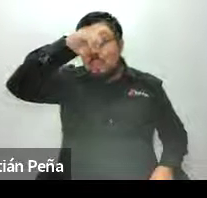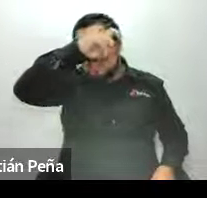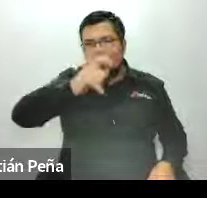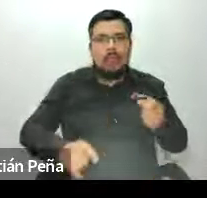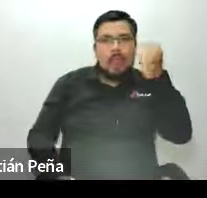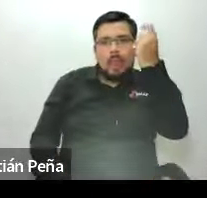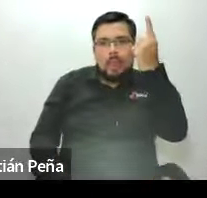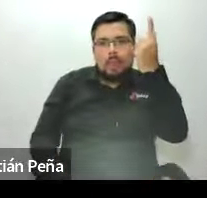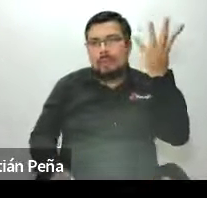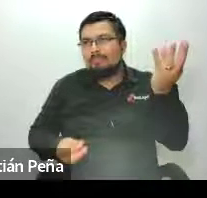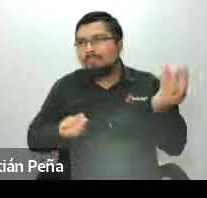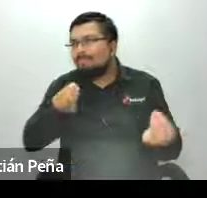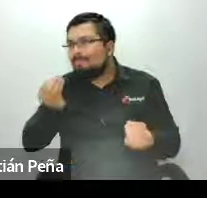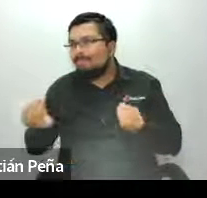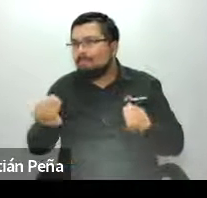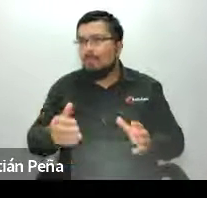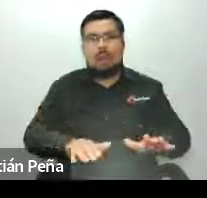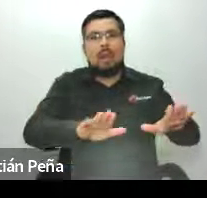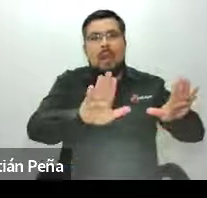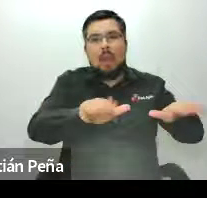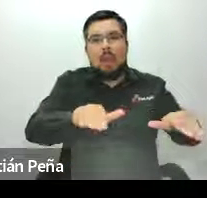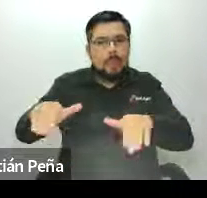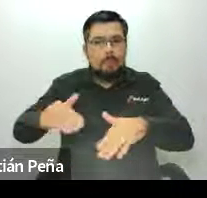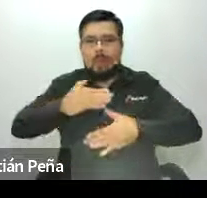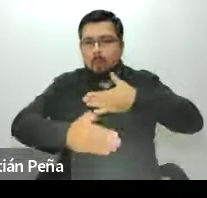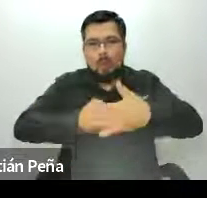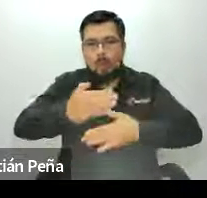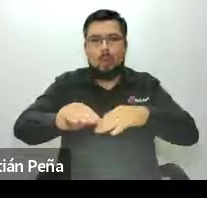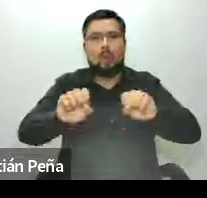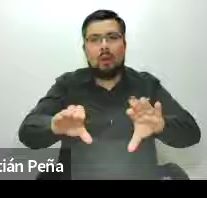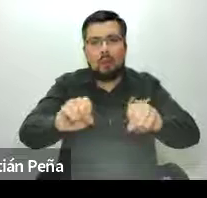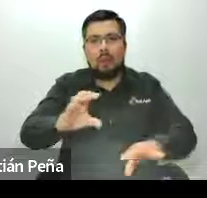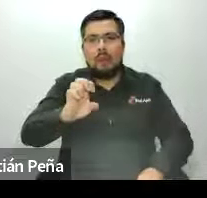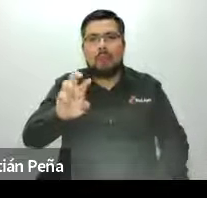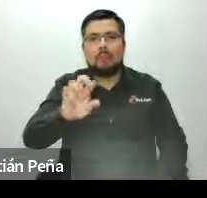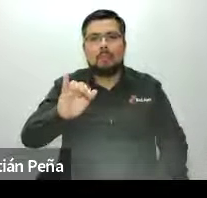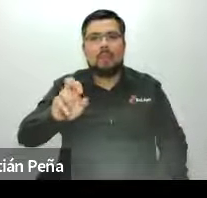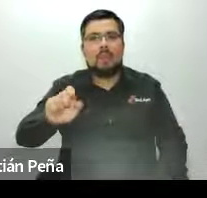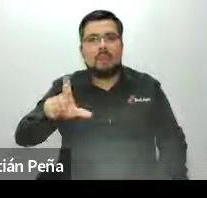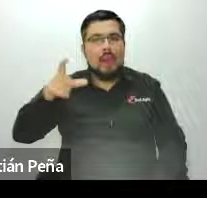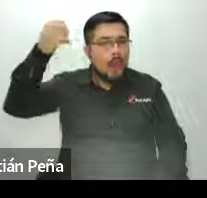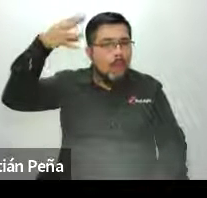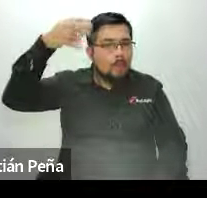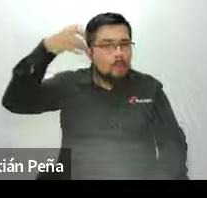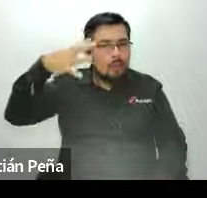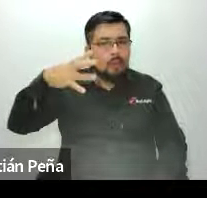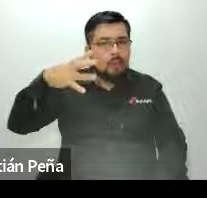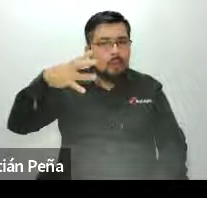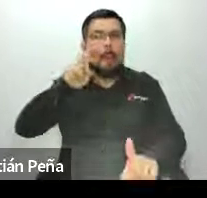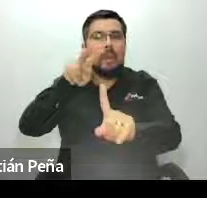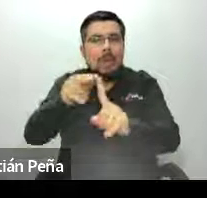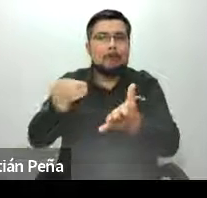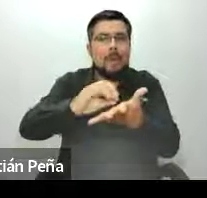que las mismas progresiones de aprendizaje en espiral permiten de alguna manera mirar más integral